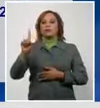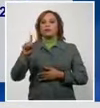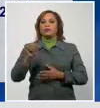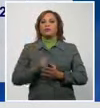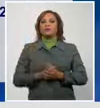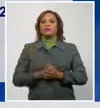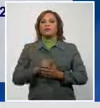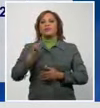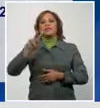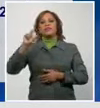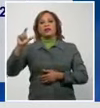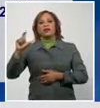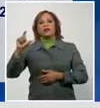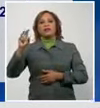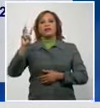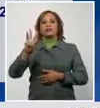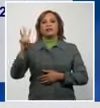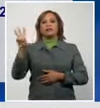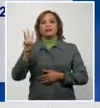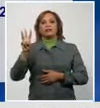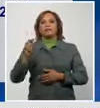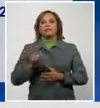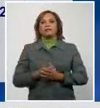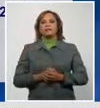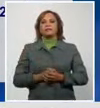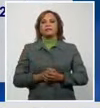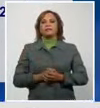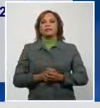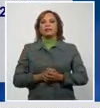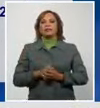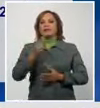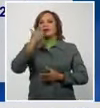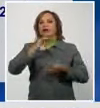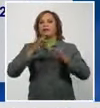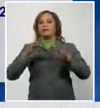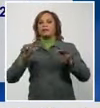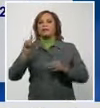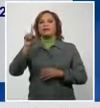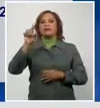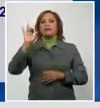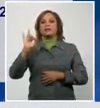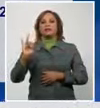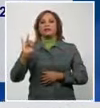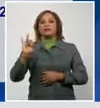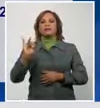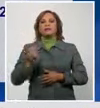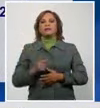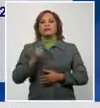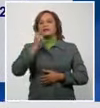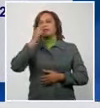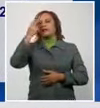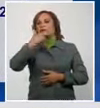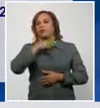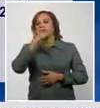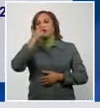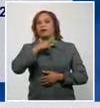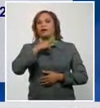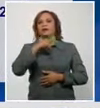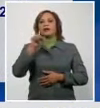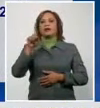Villa Clara, 23. Artemisa, 17. Ciego de Ávila, 14.